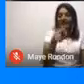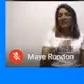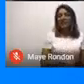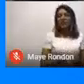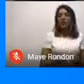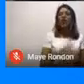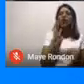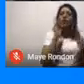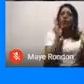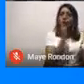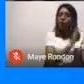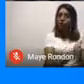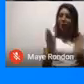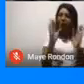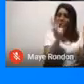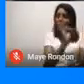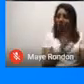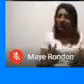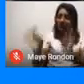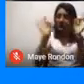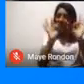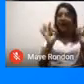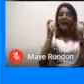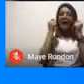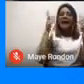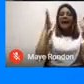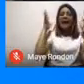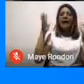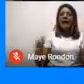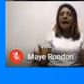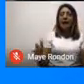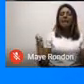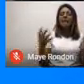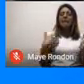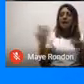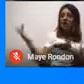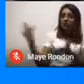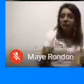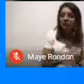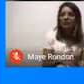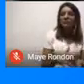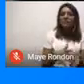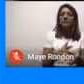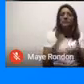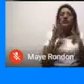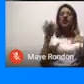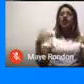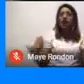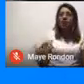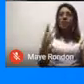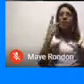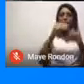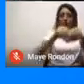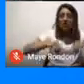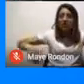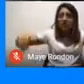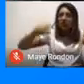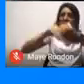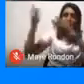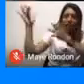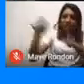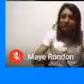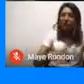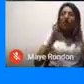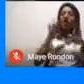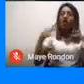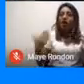organizarnos para poder entender cómo quiero que venga la gente a mi territorio, cómo lo voy a cuidar y cómo quiero